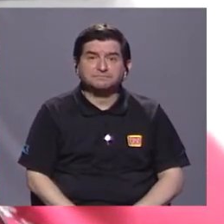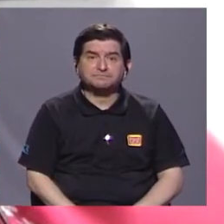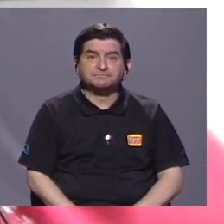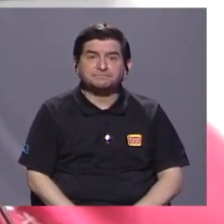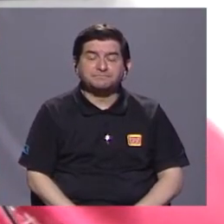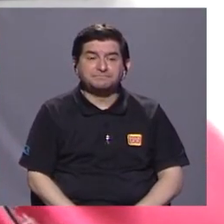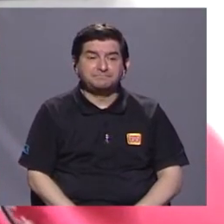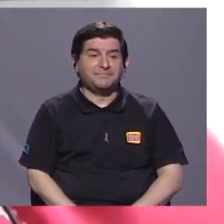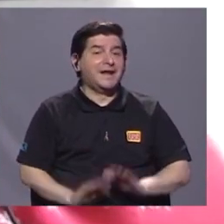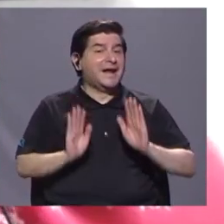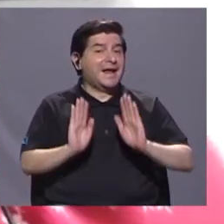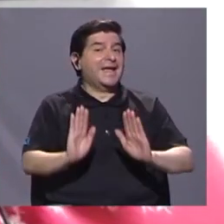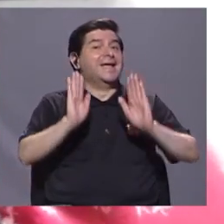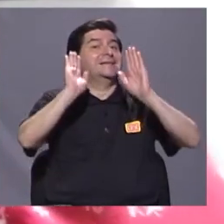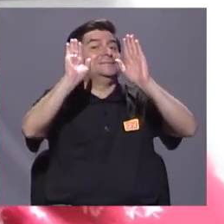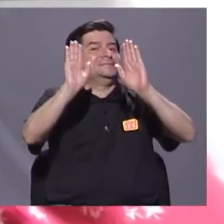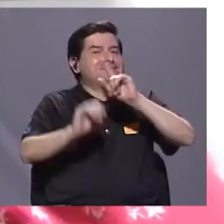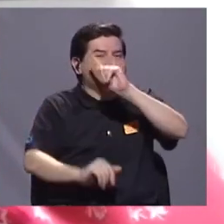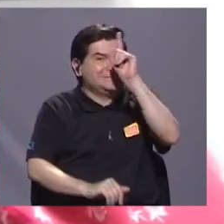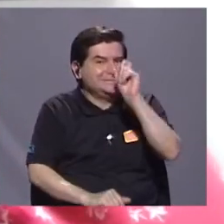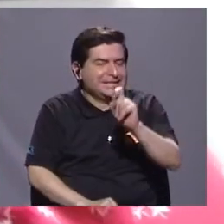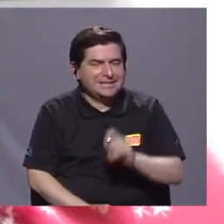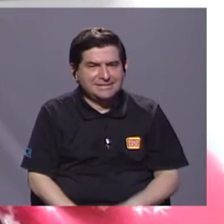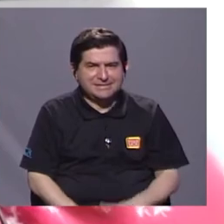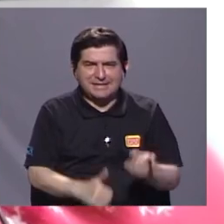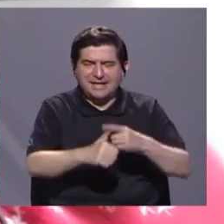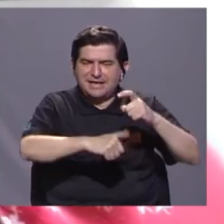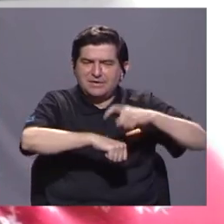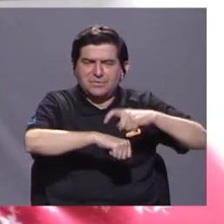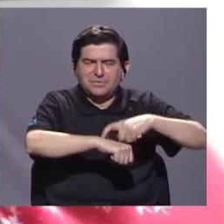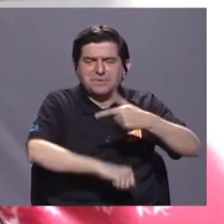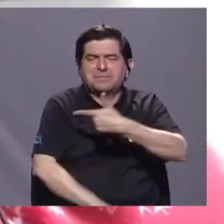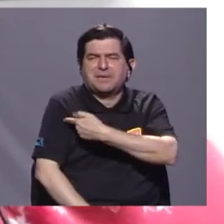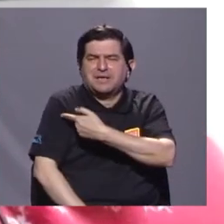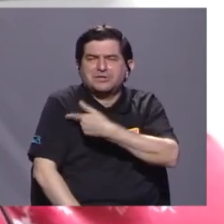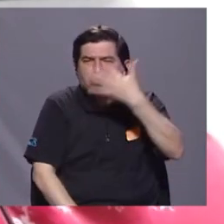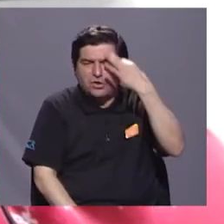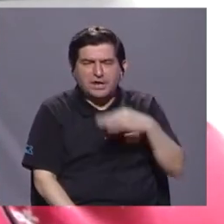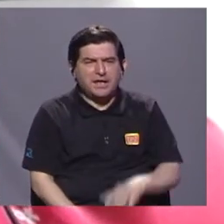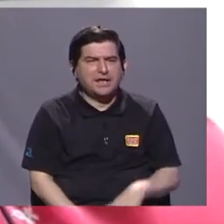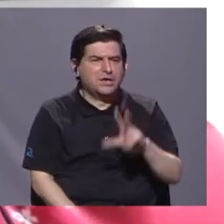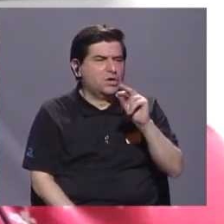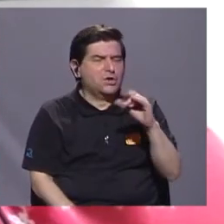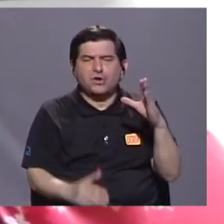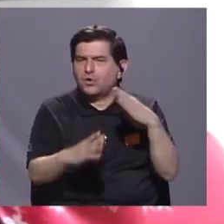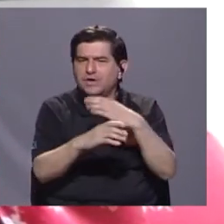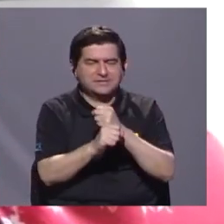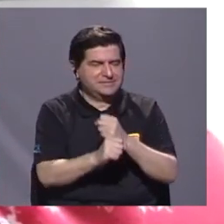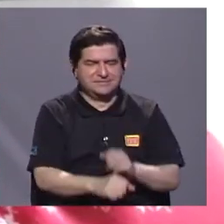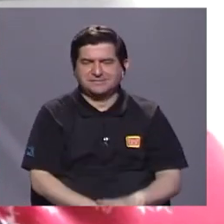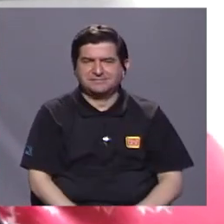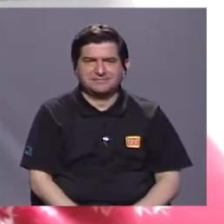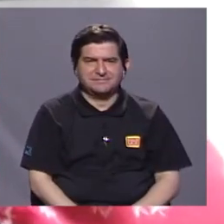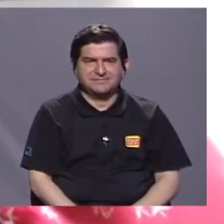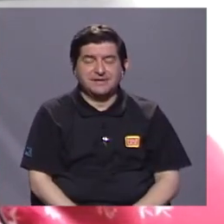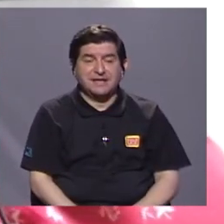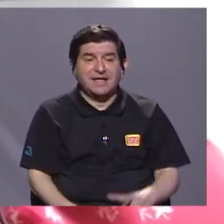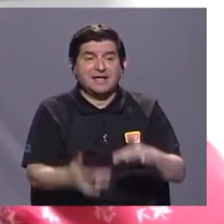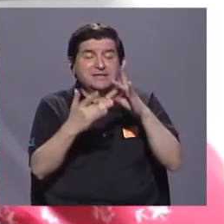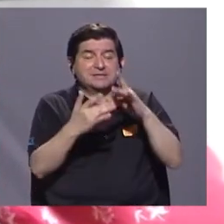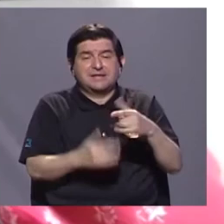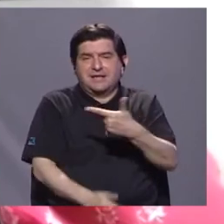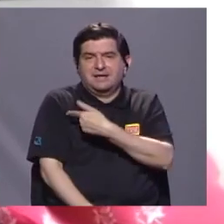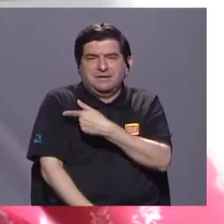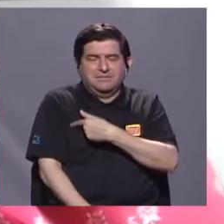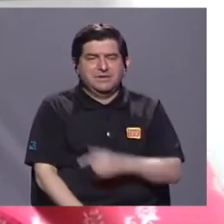esa es una excelente pregunta y en realidad al principio con las vacunas se creía que eso no se iba a lograr porque las vacunas sobre todo para